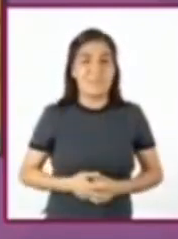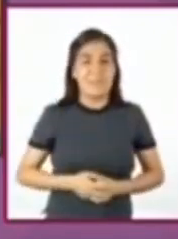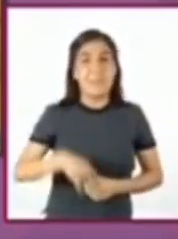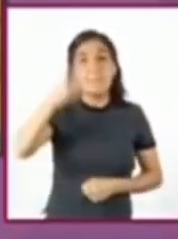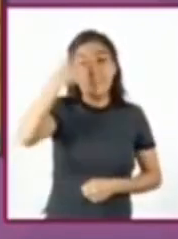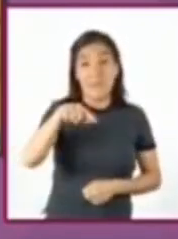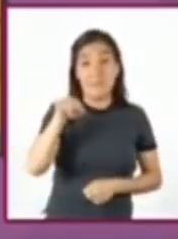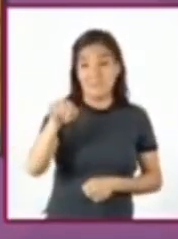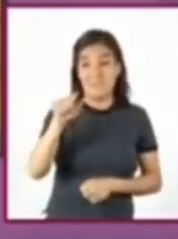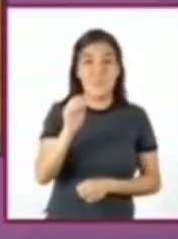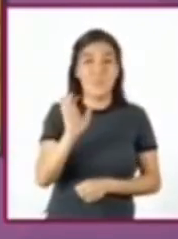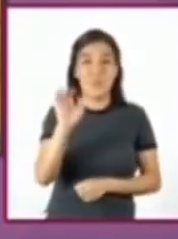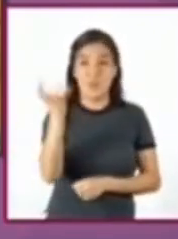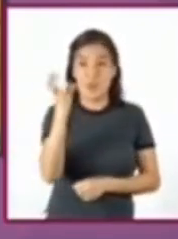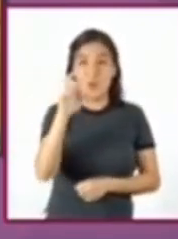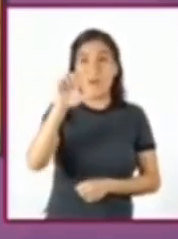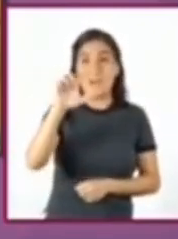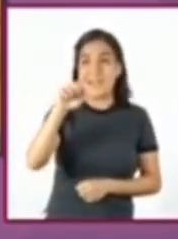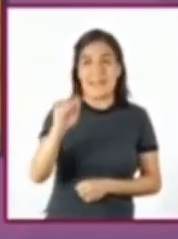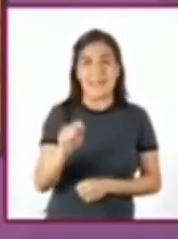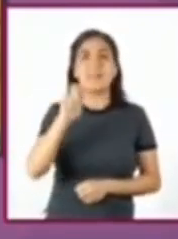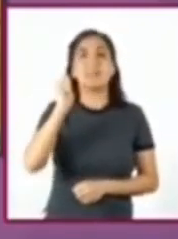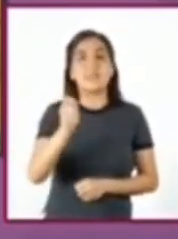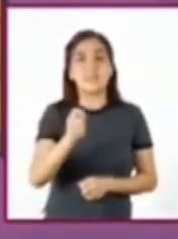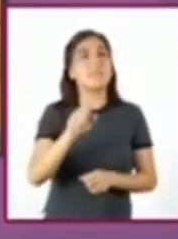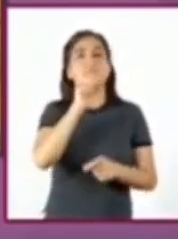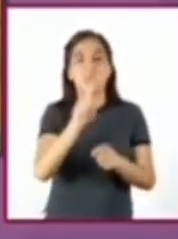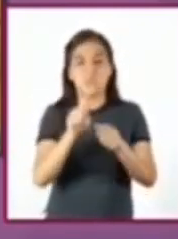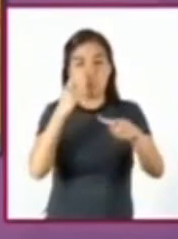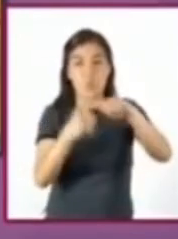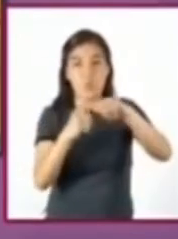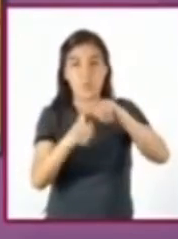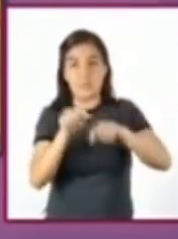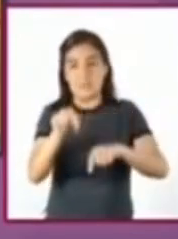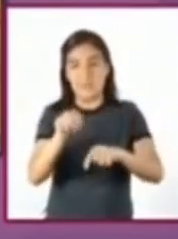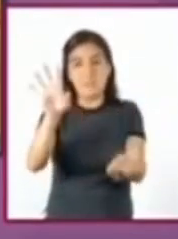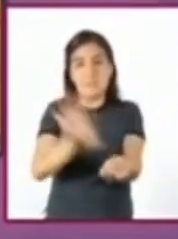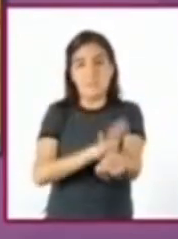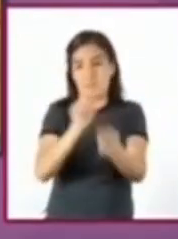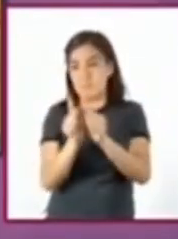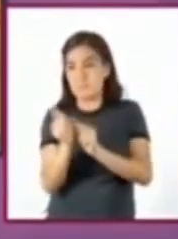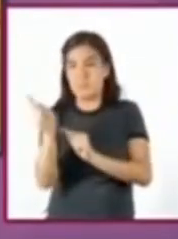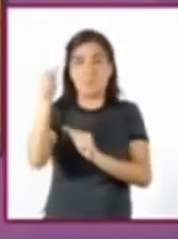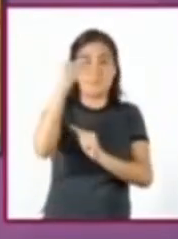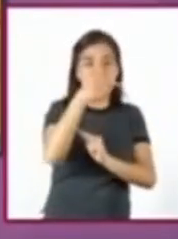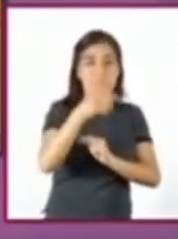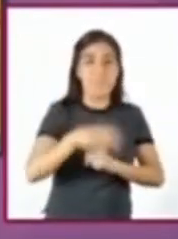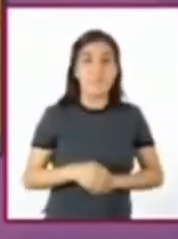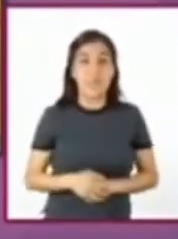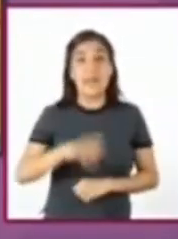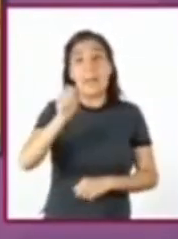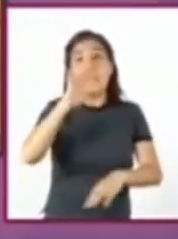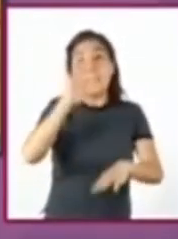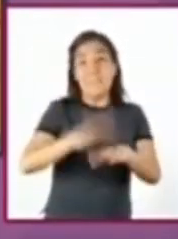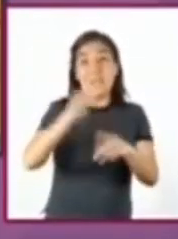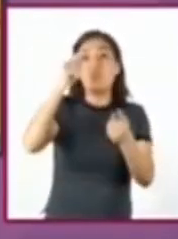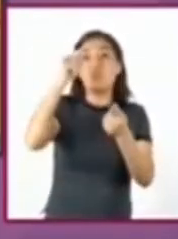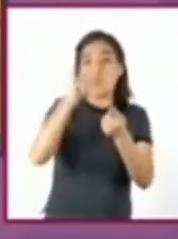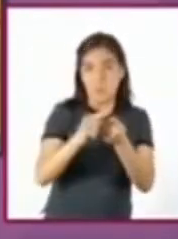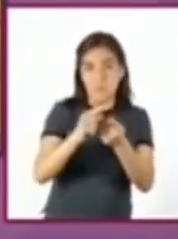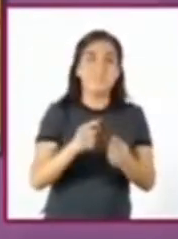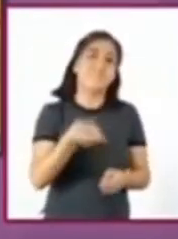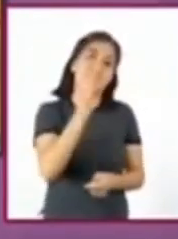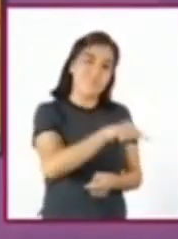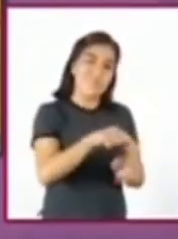LED encienda, el pin más largo debe ir al polo positivo de la fuente de energía, mientras que el más corto va al